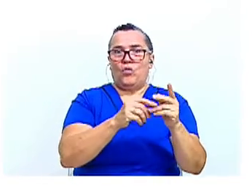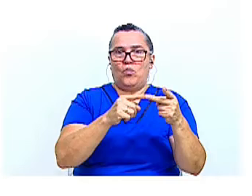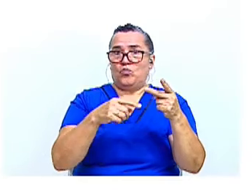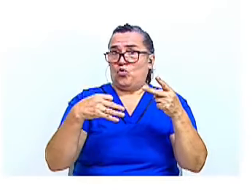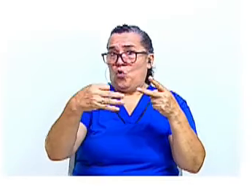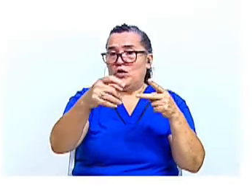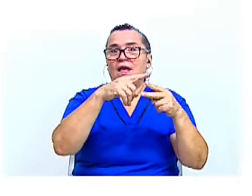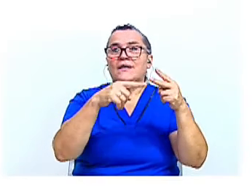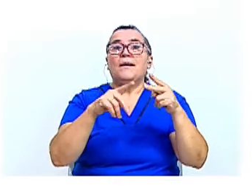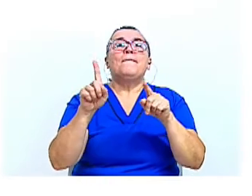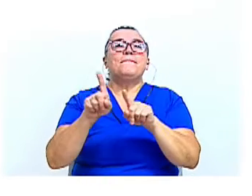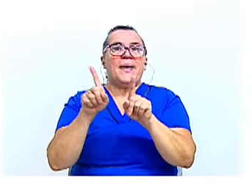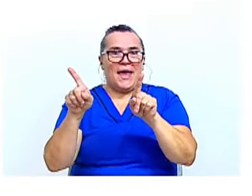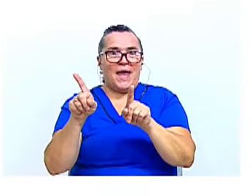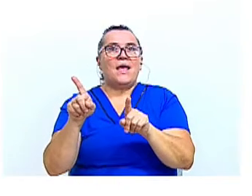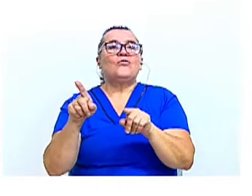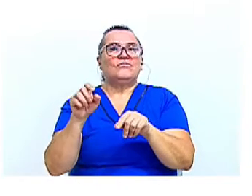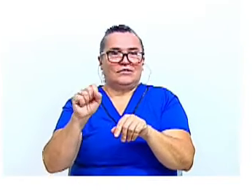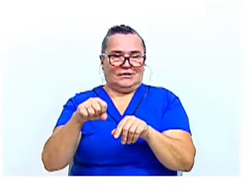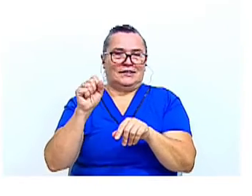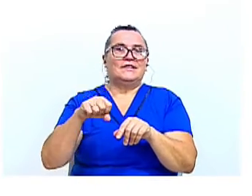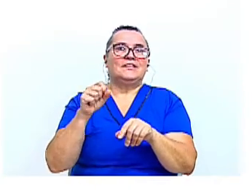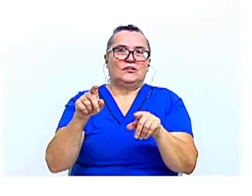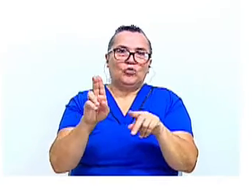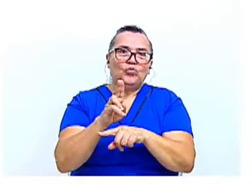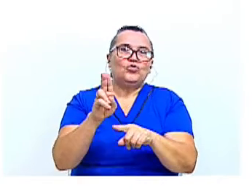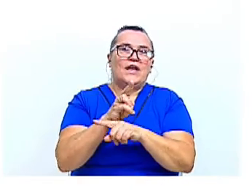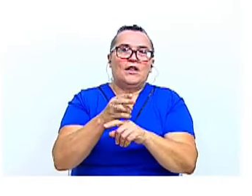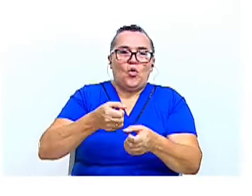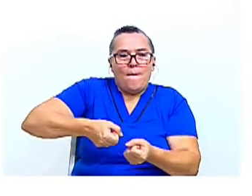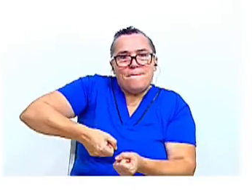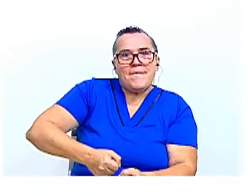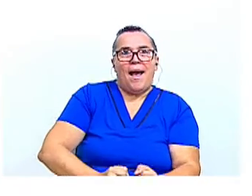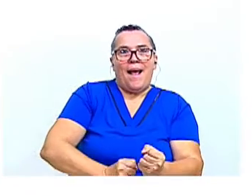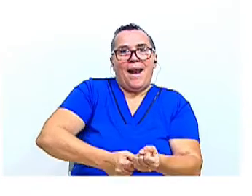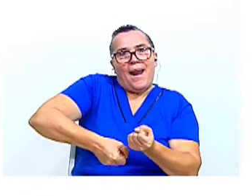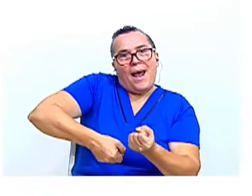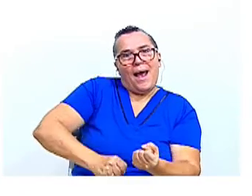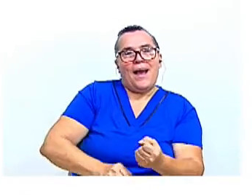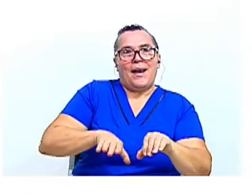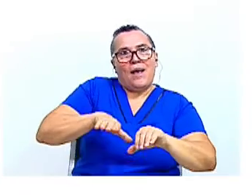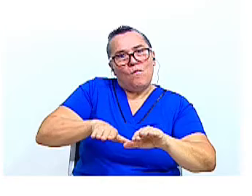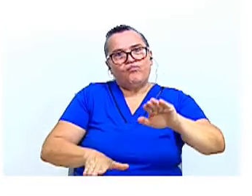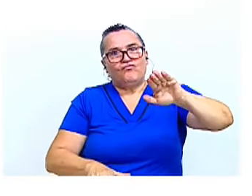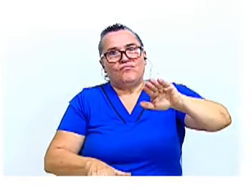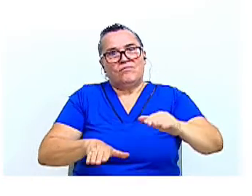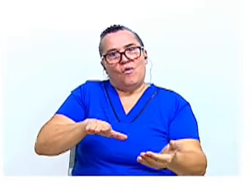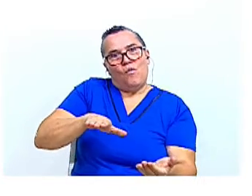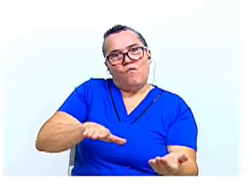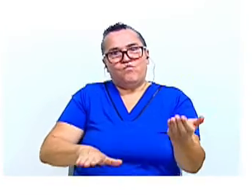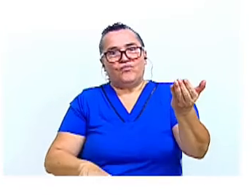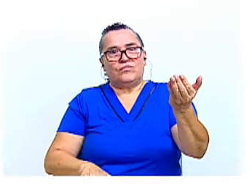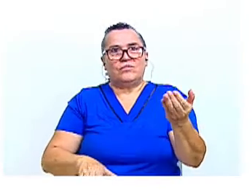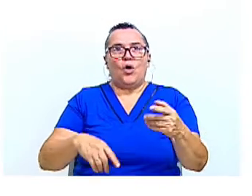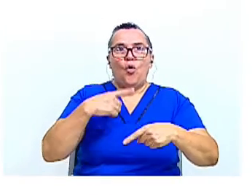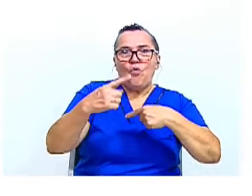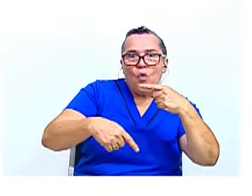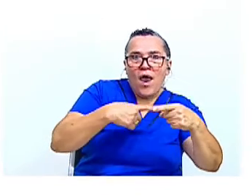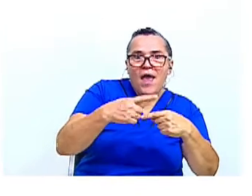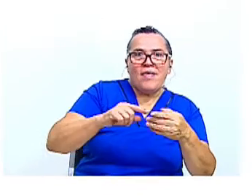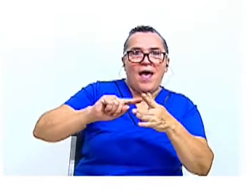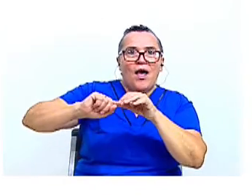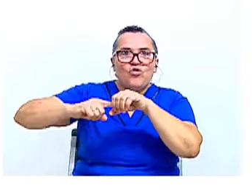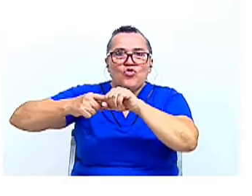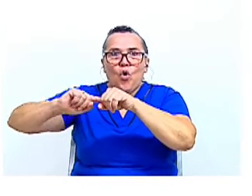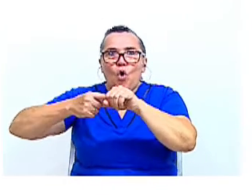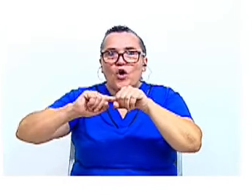estamos utilizando palancas, estamos utilizando rueda, tornillo, correcto, y sobre